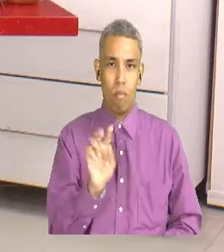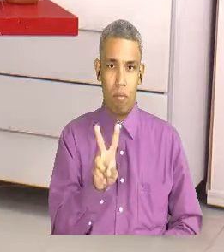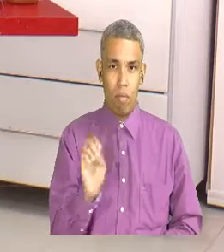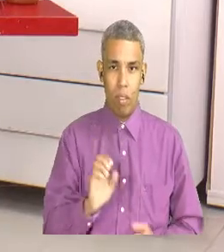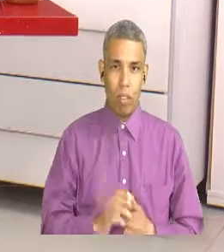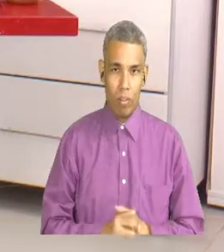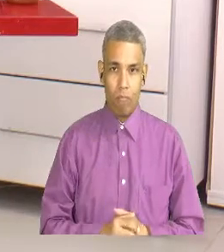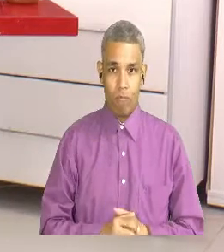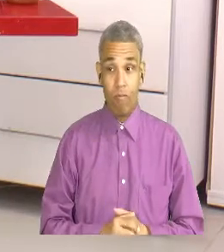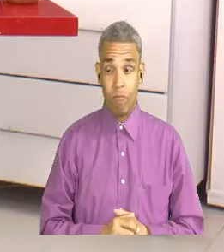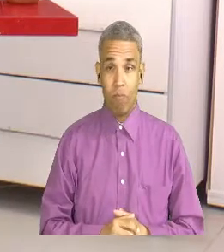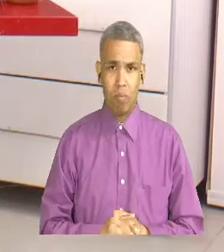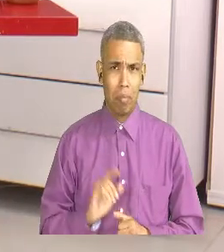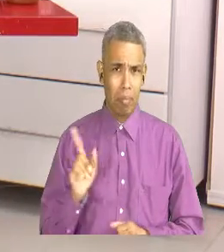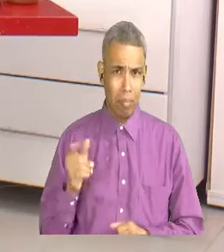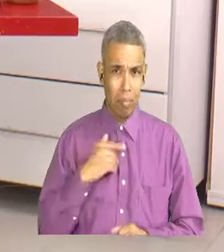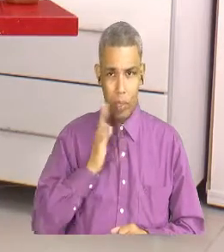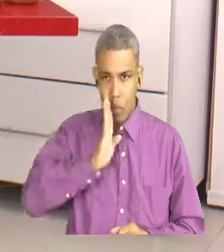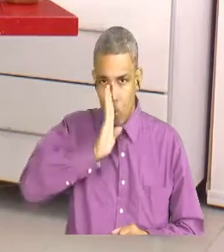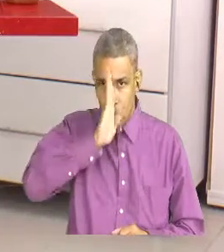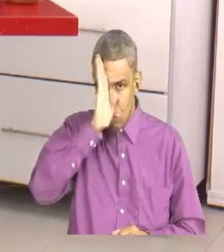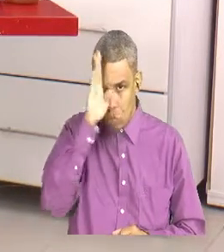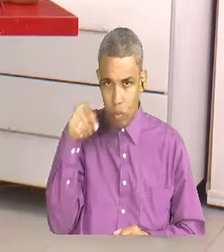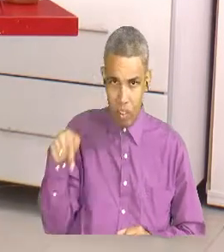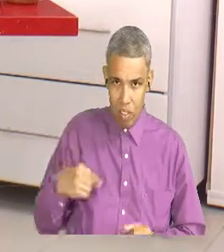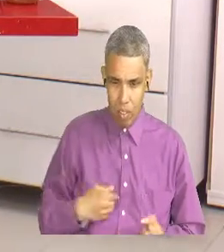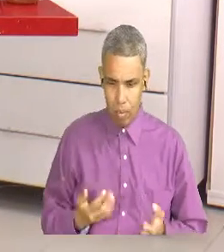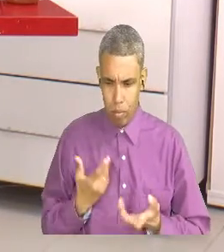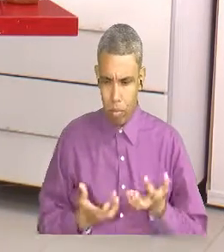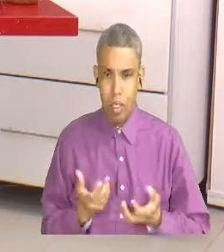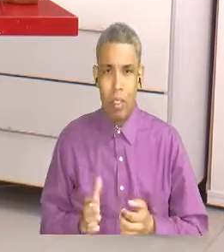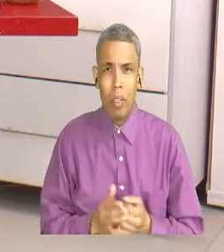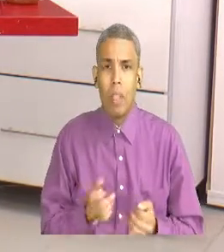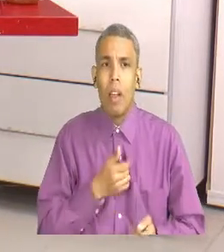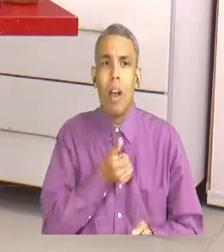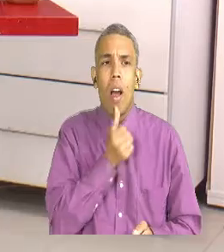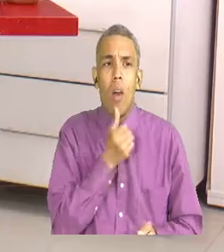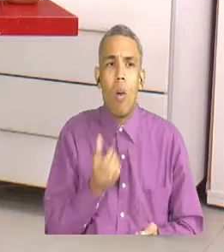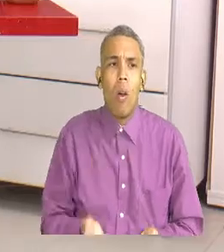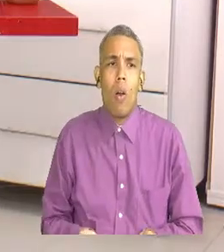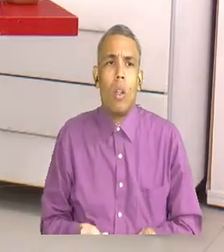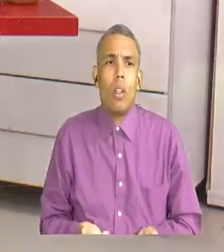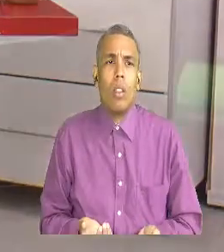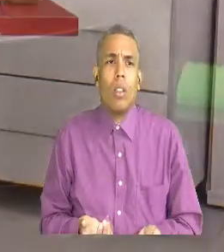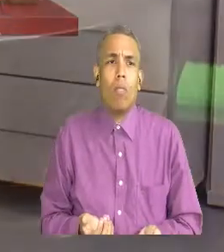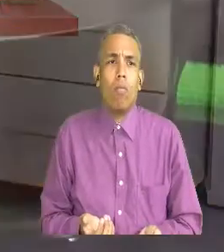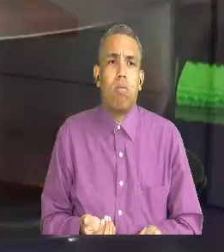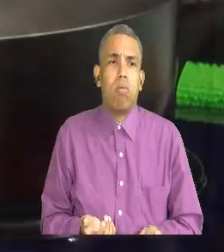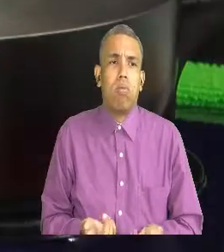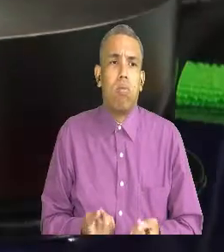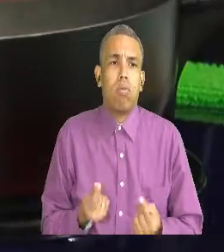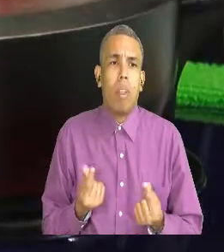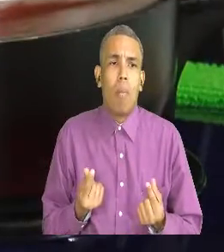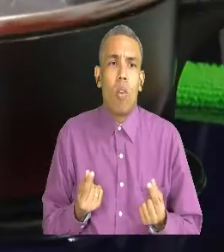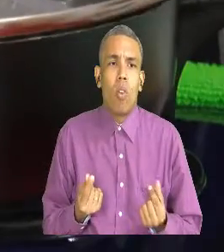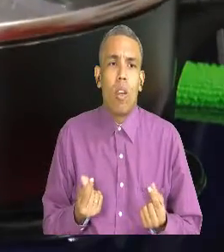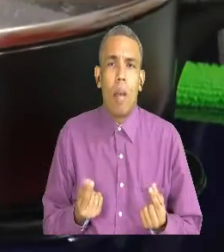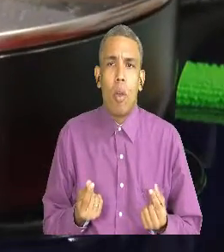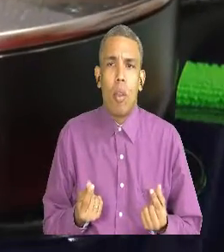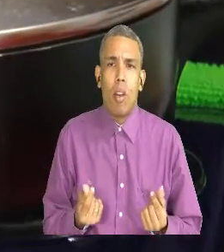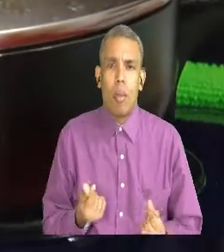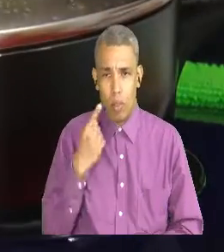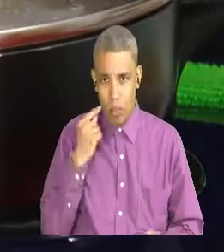cocción, no es necesario tanta cocción, es muy rápido en su cocción. Ajá. Vamos a taparlo para que sea rápido. En esta misma sartén vamos a